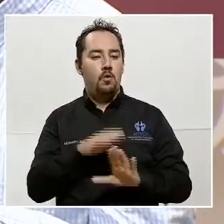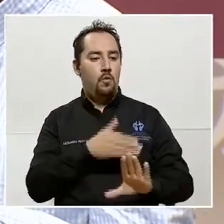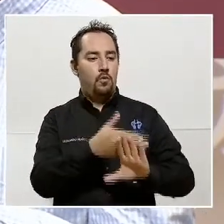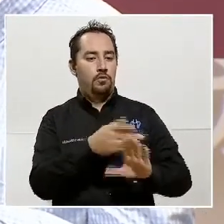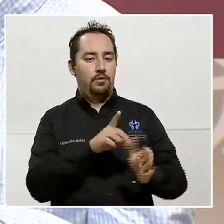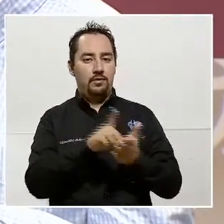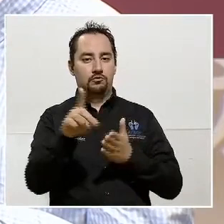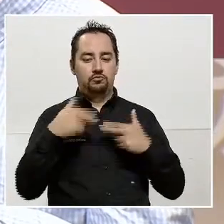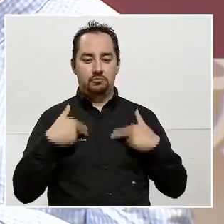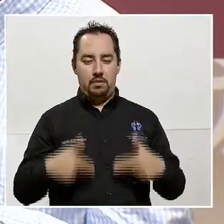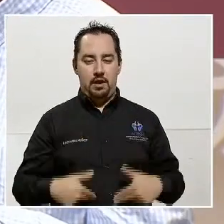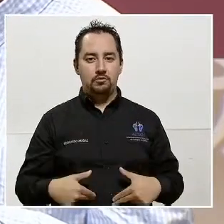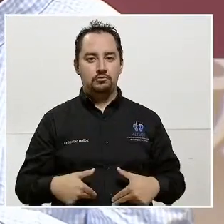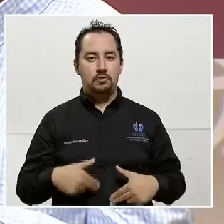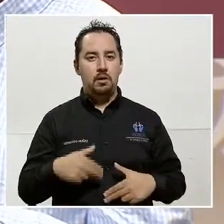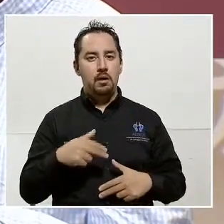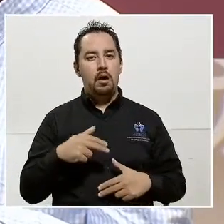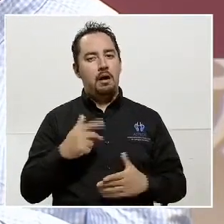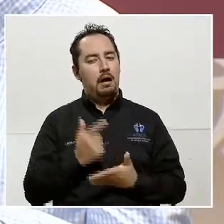humanos entre